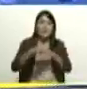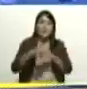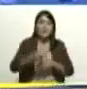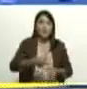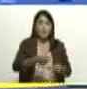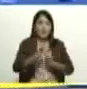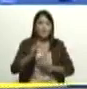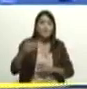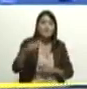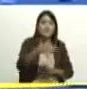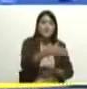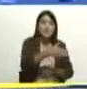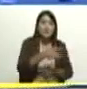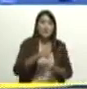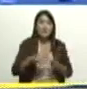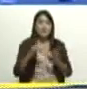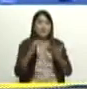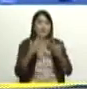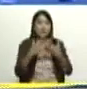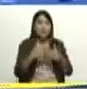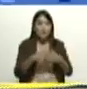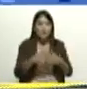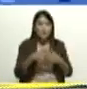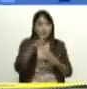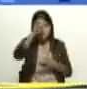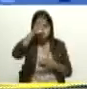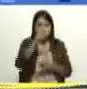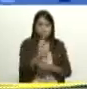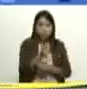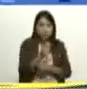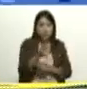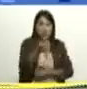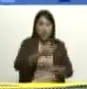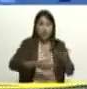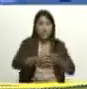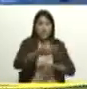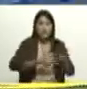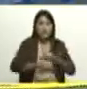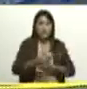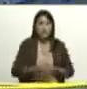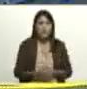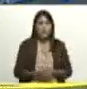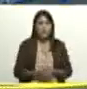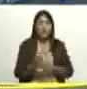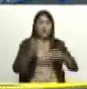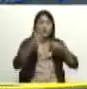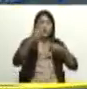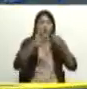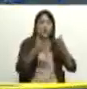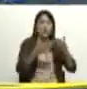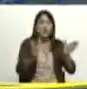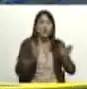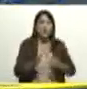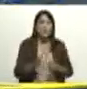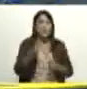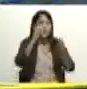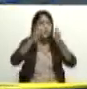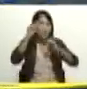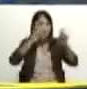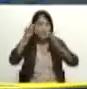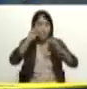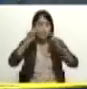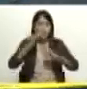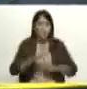Pesca, Industria, Minas, Comercio, Obras Públicas, Turismo,